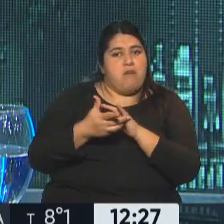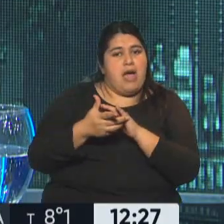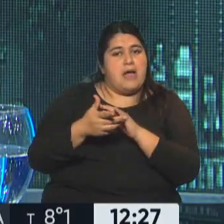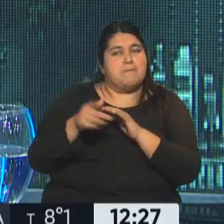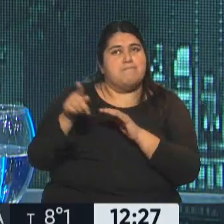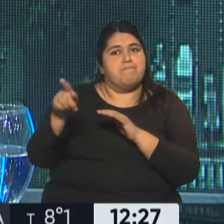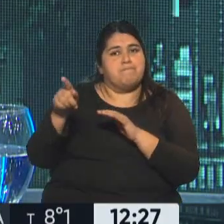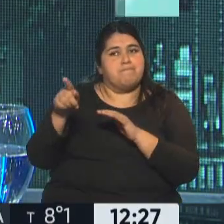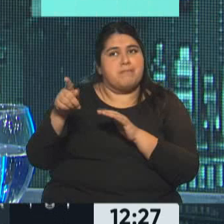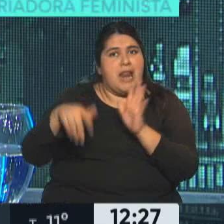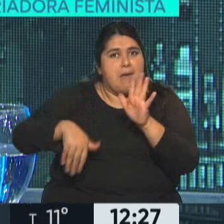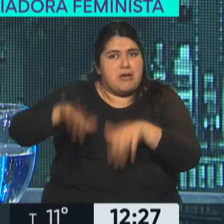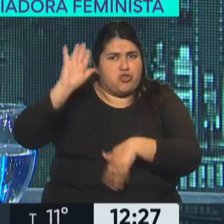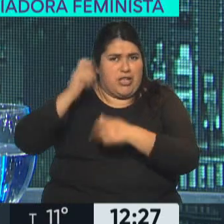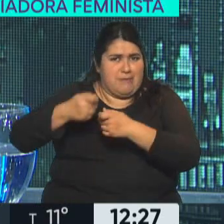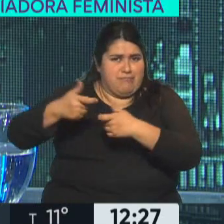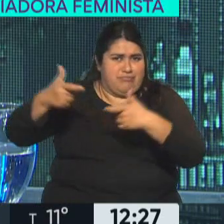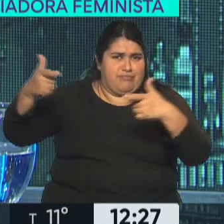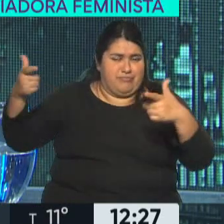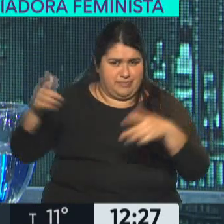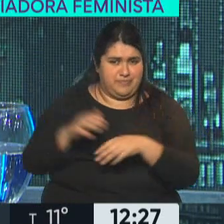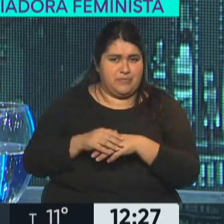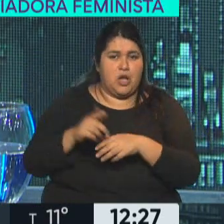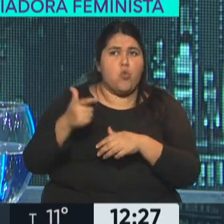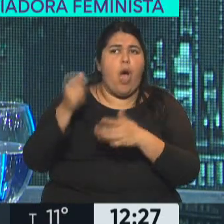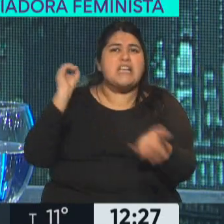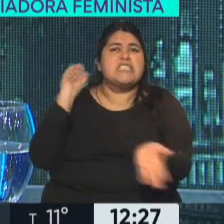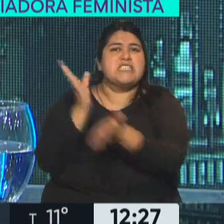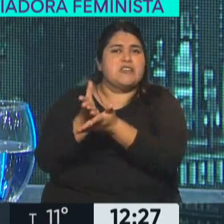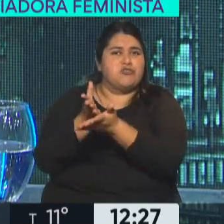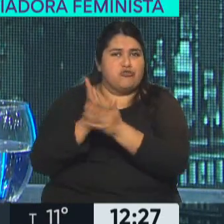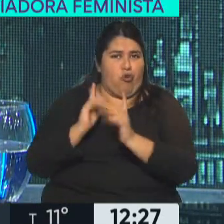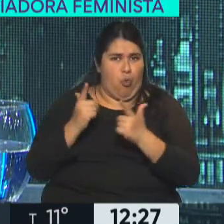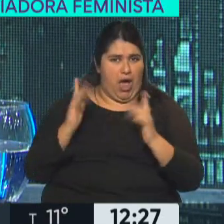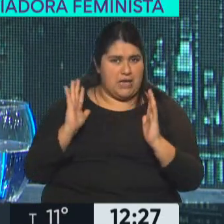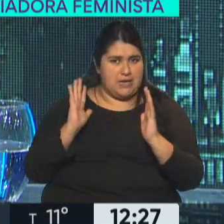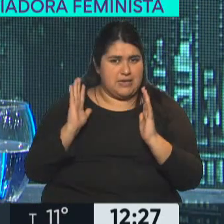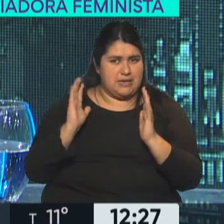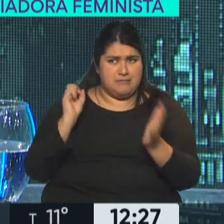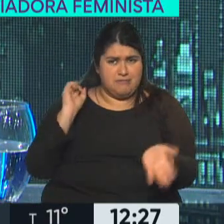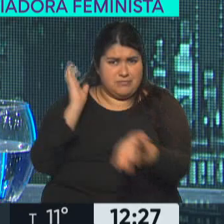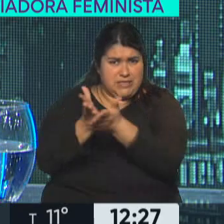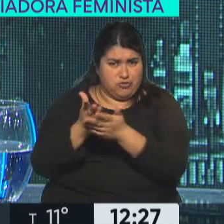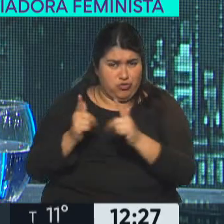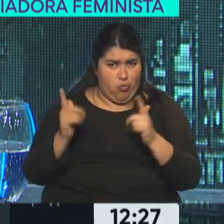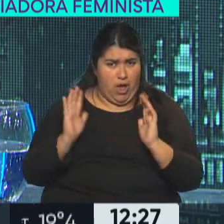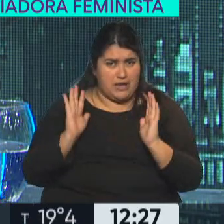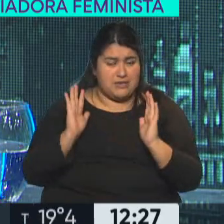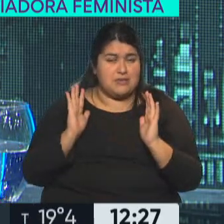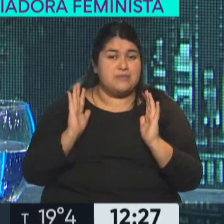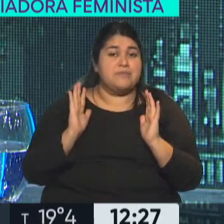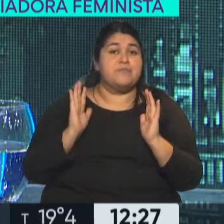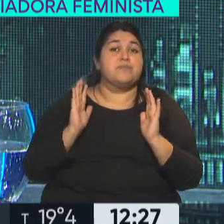muy ignominiosa. No hay sanción social. No hay sanción social.